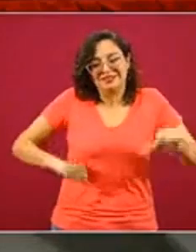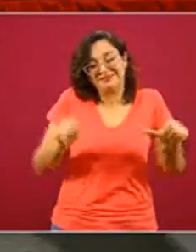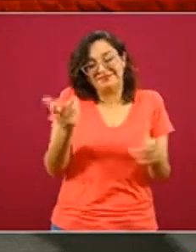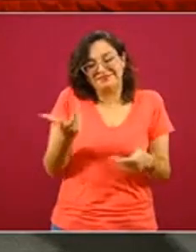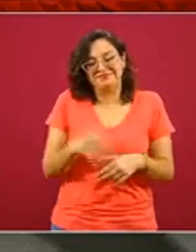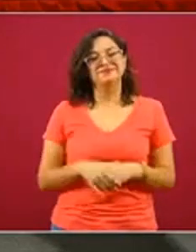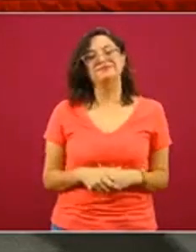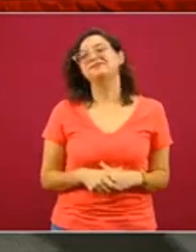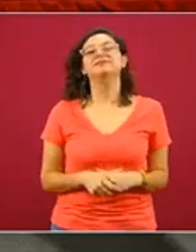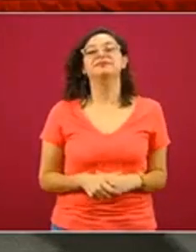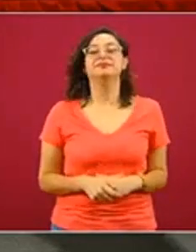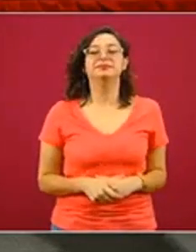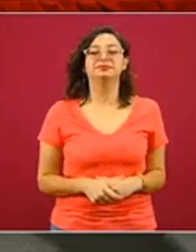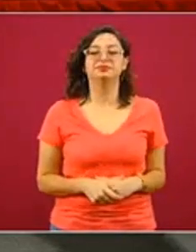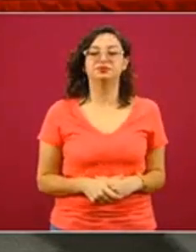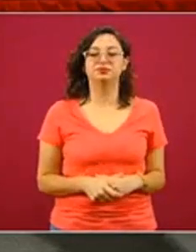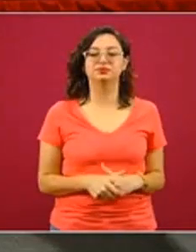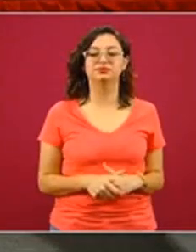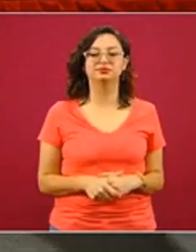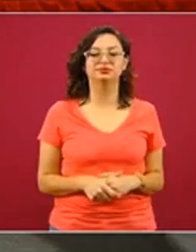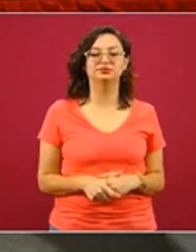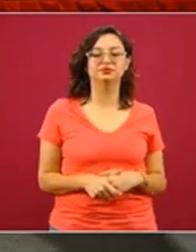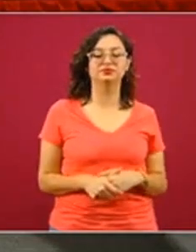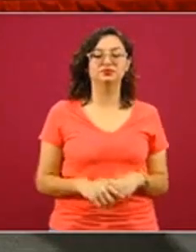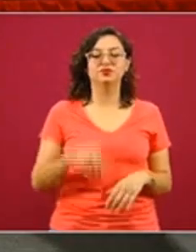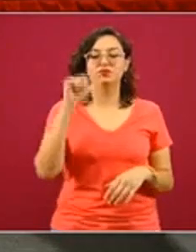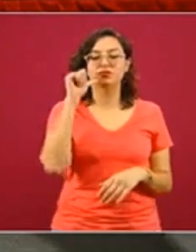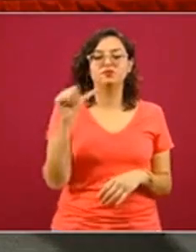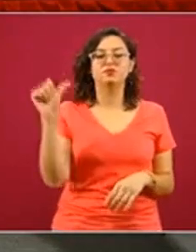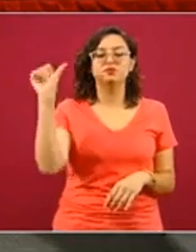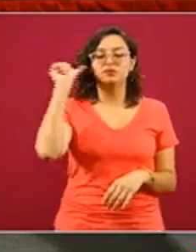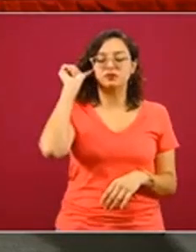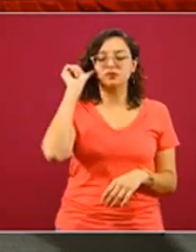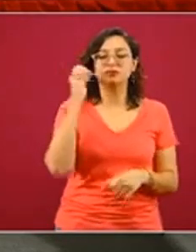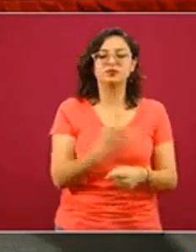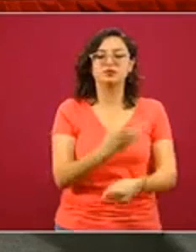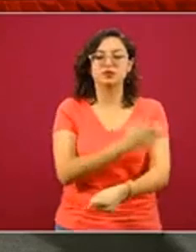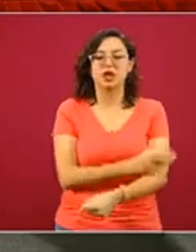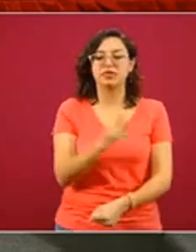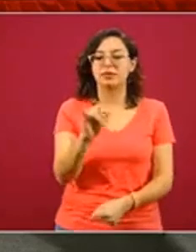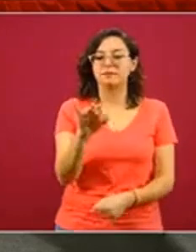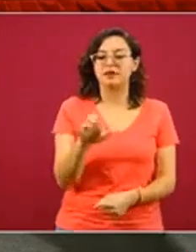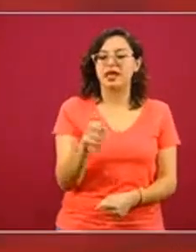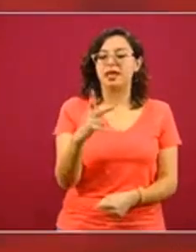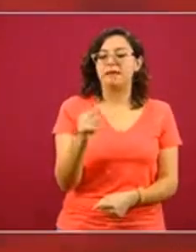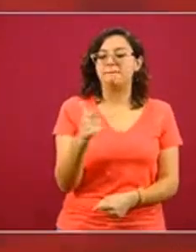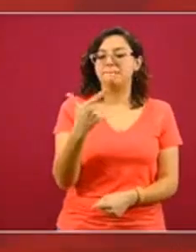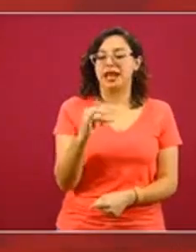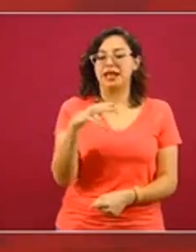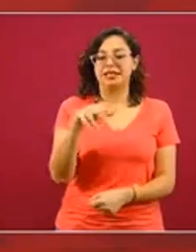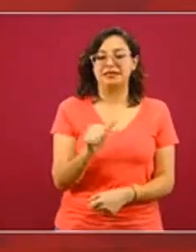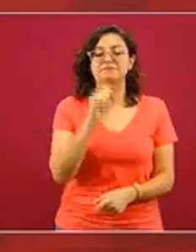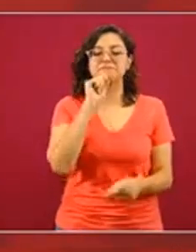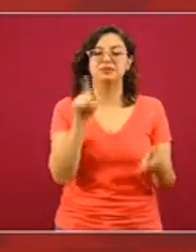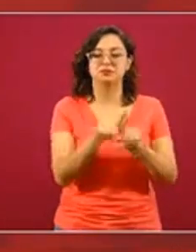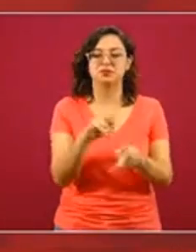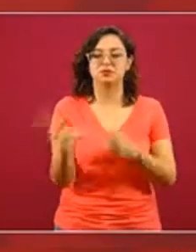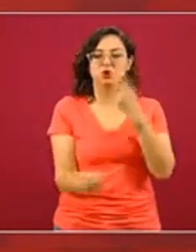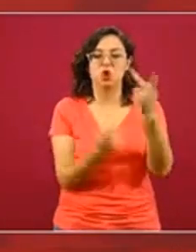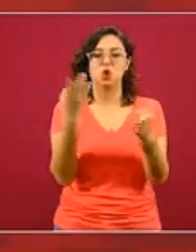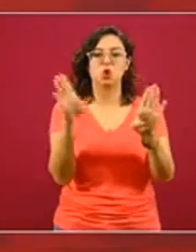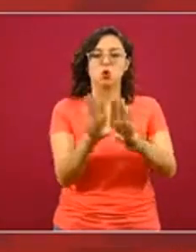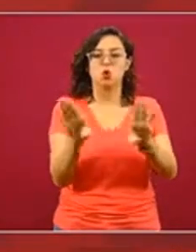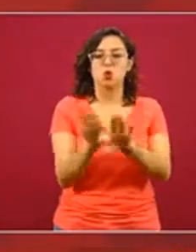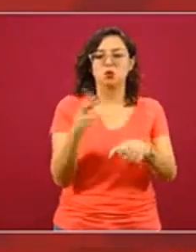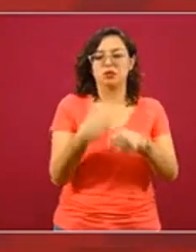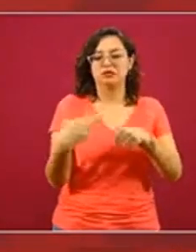Ayer el colega de Pie de Página preguntaba un poco sobre este tema de la regulación de